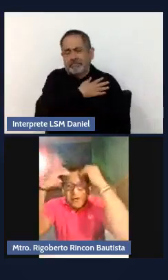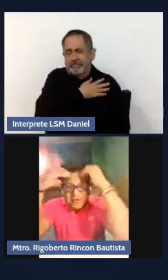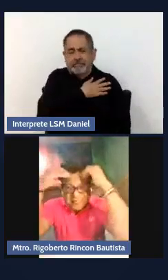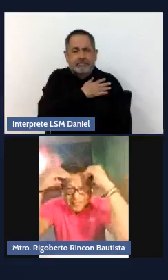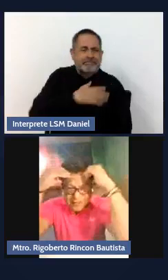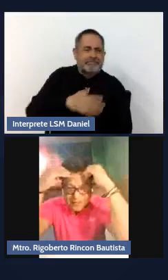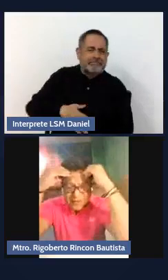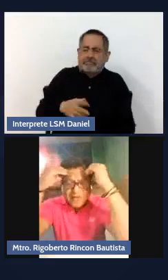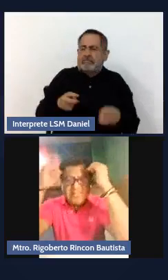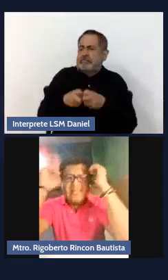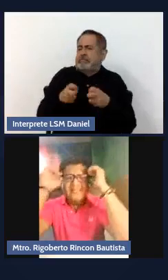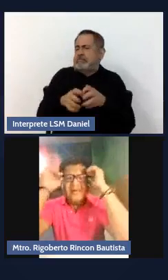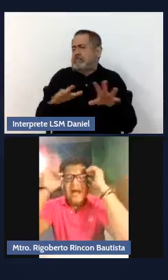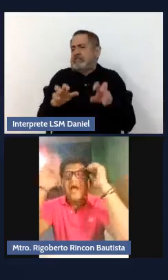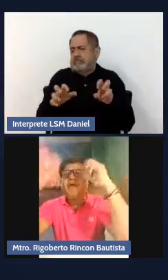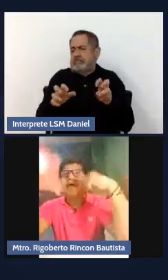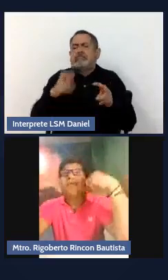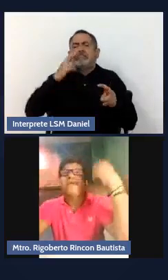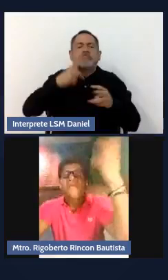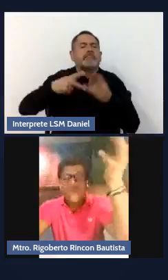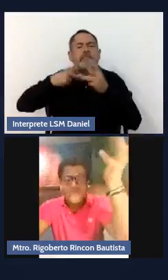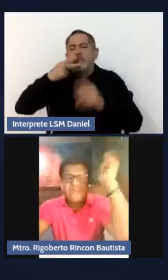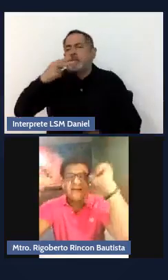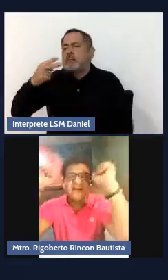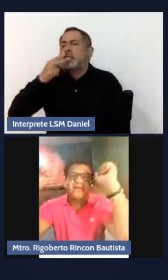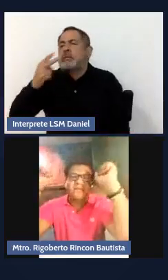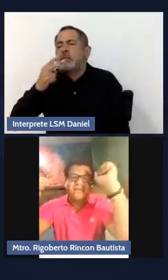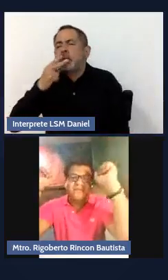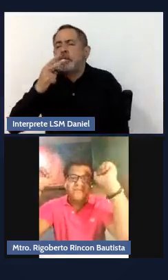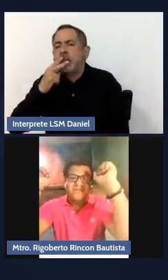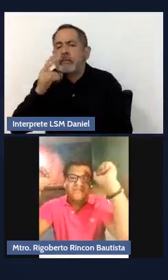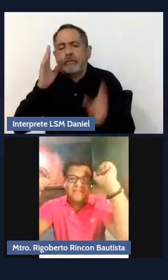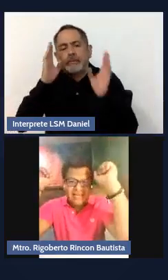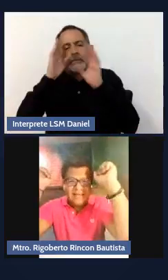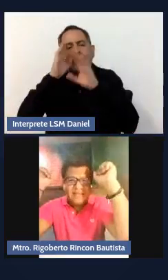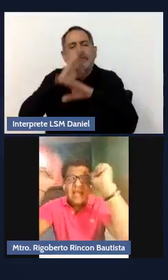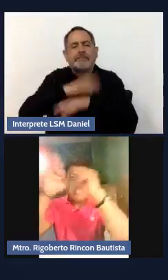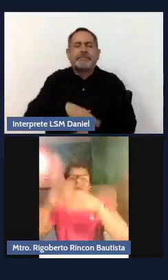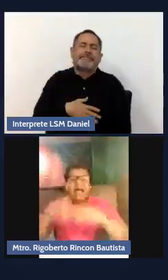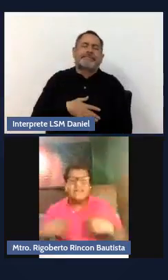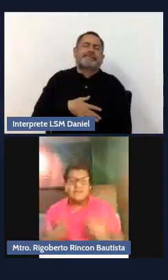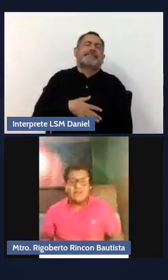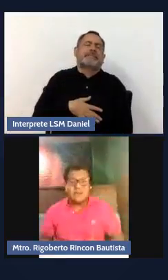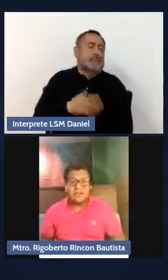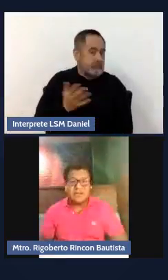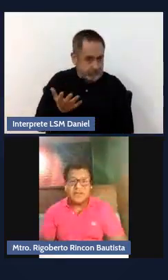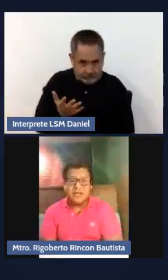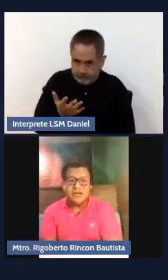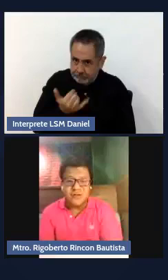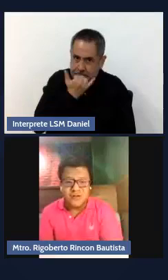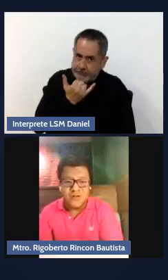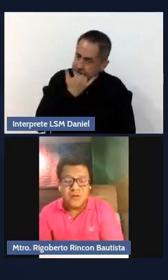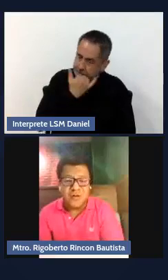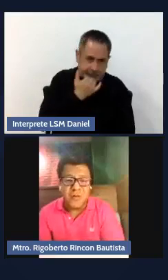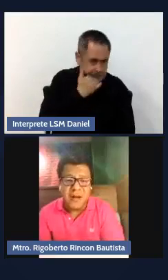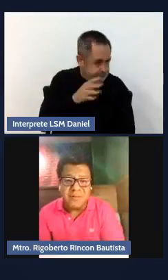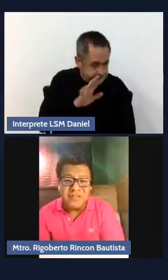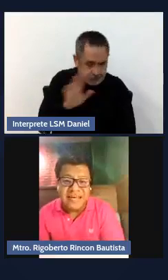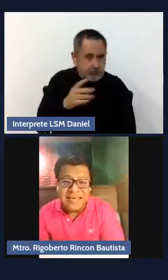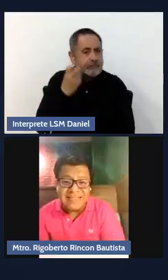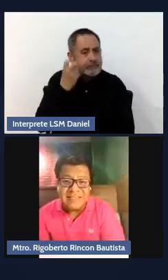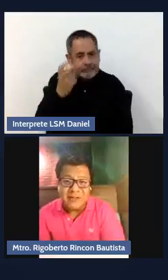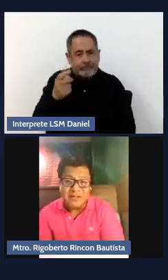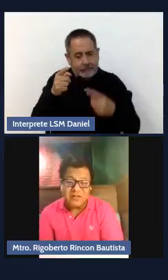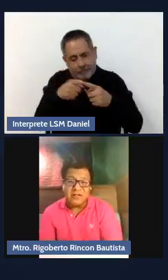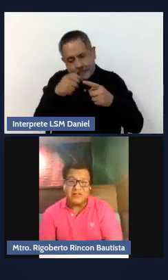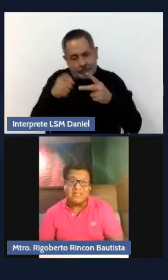poco tenso. Ah, ok, fumo el cigarro. ¿Ya? A esto nos vamos a referir nosotros cuando hablamos de estas situaciones,